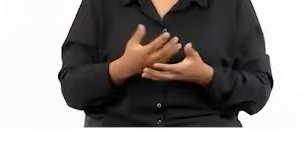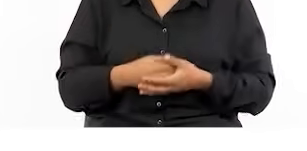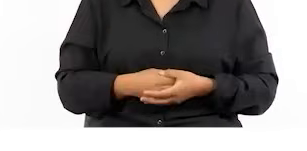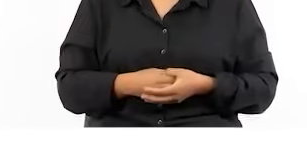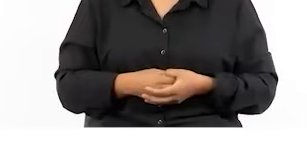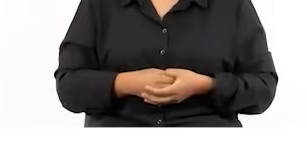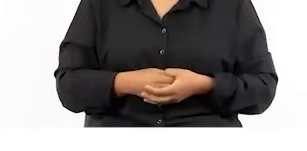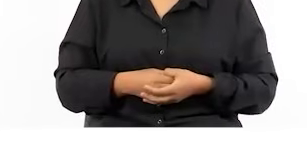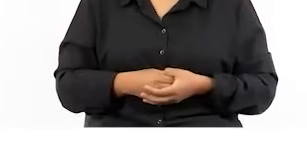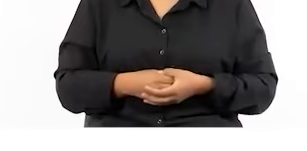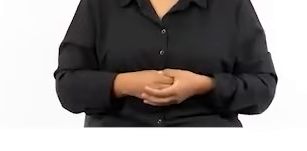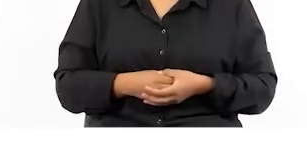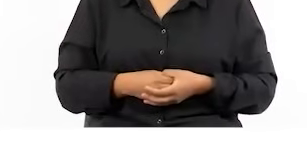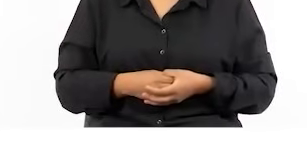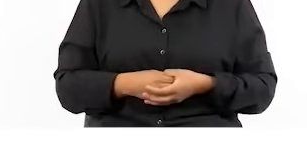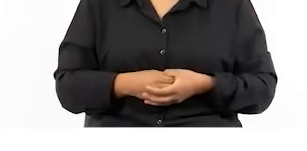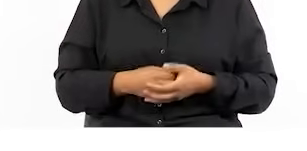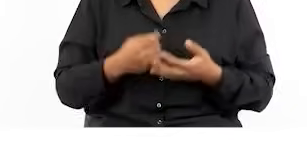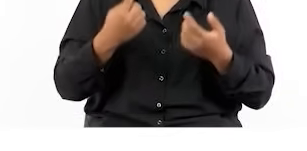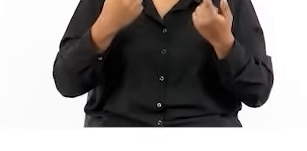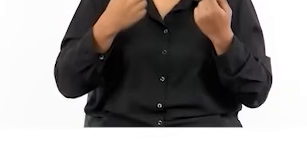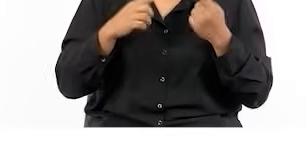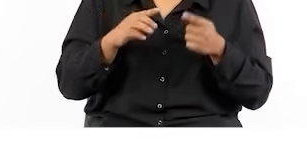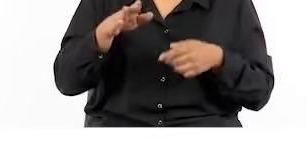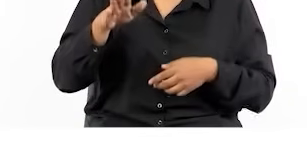para la superficie del planeta.